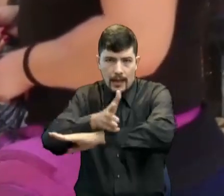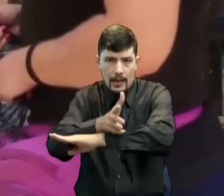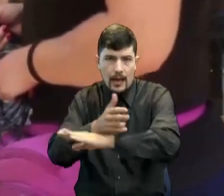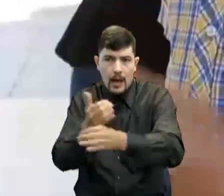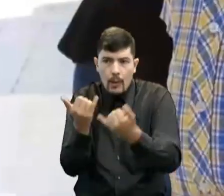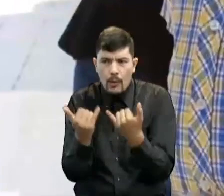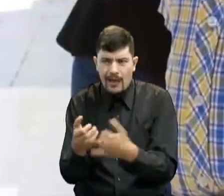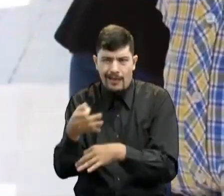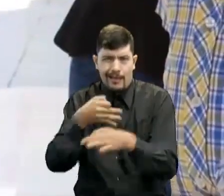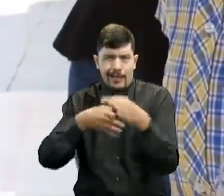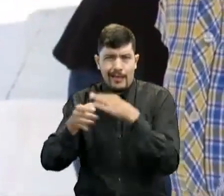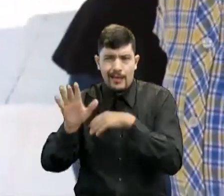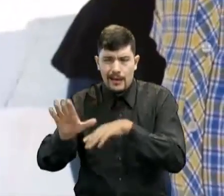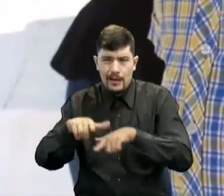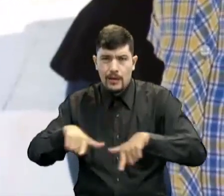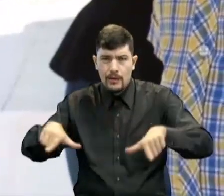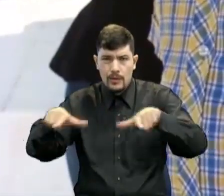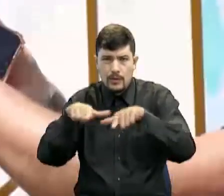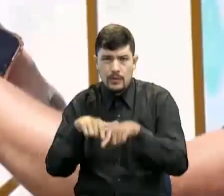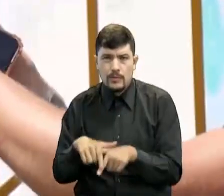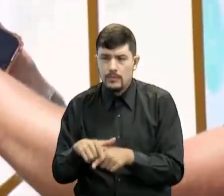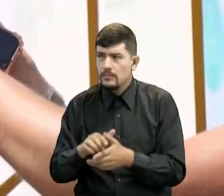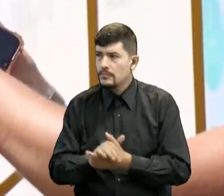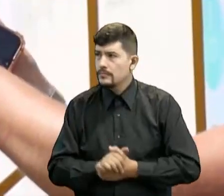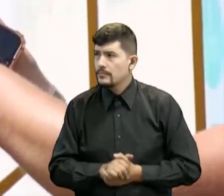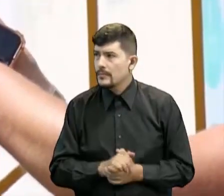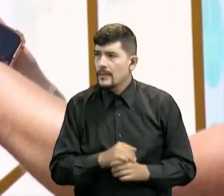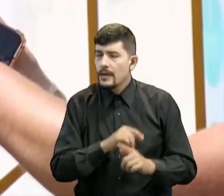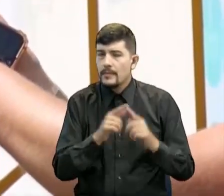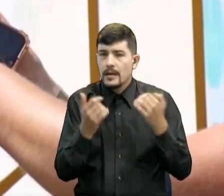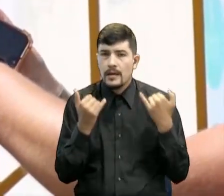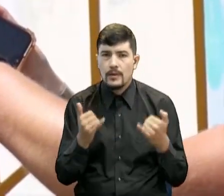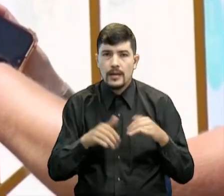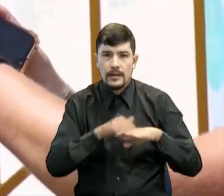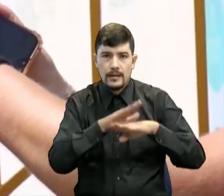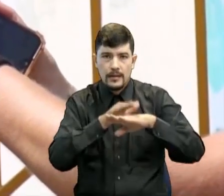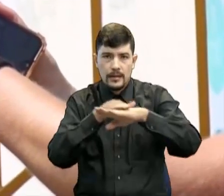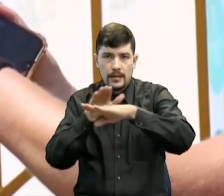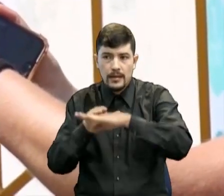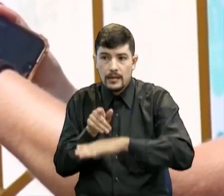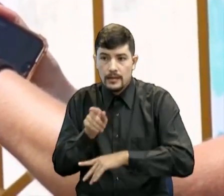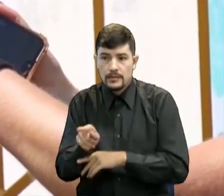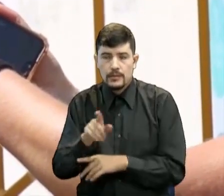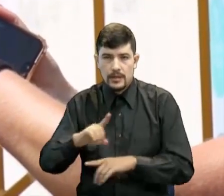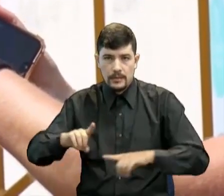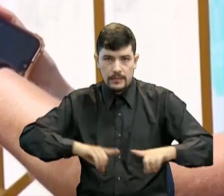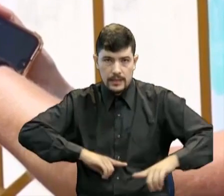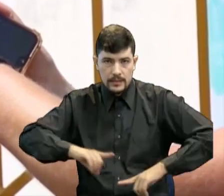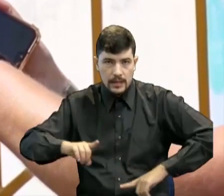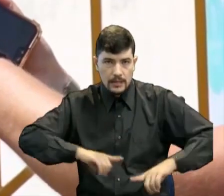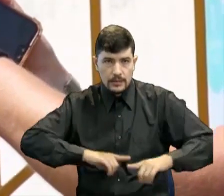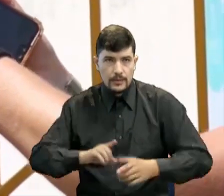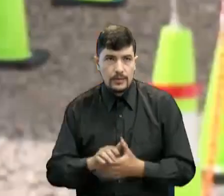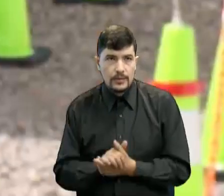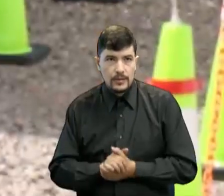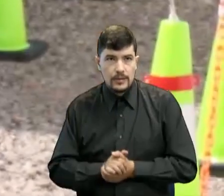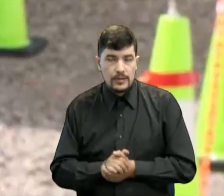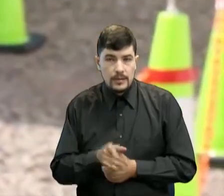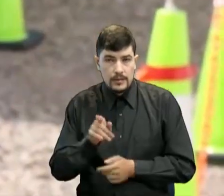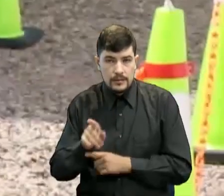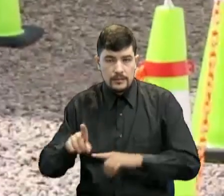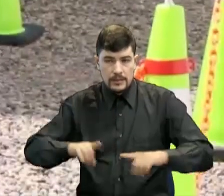esta comunidad hace a la administración distrital? Hacemos un llamado a la administración para que no improvise.